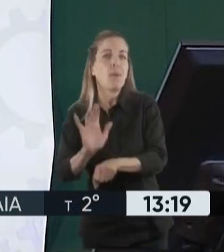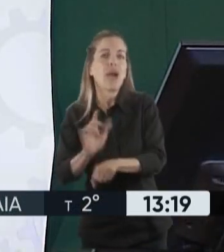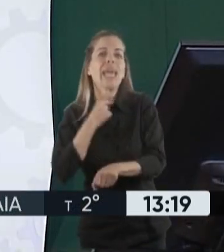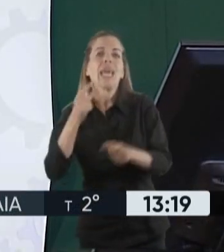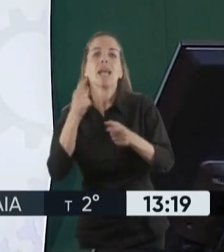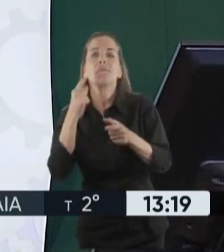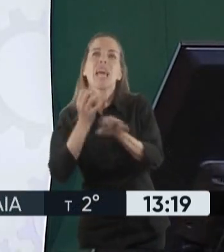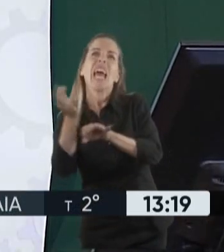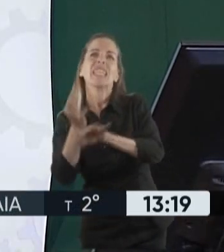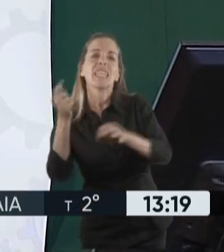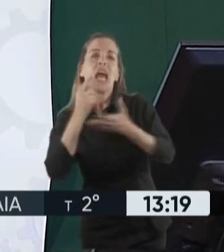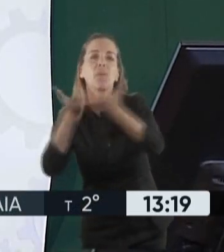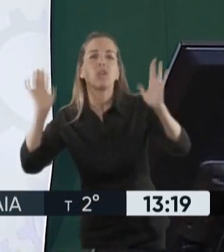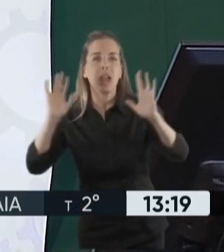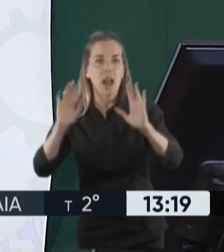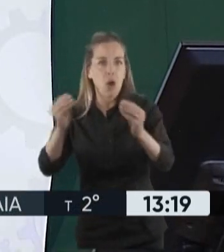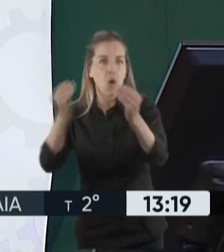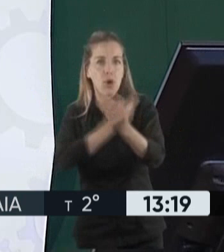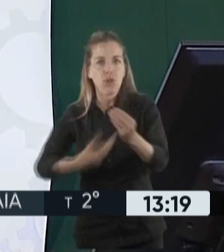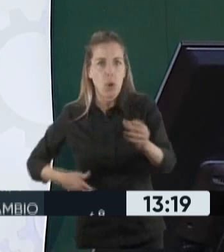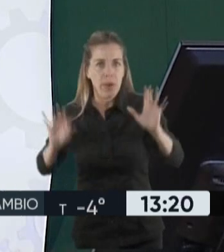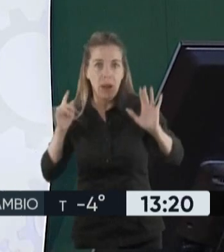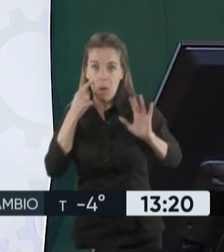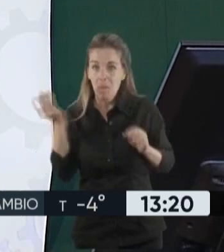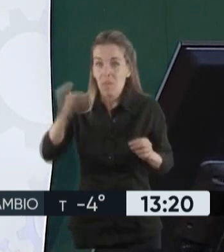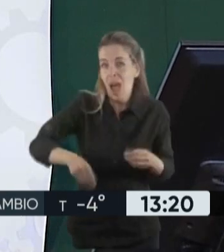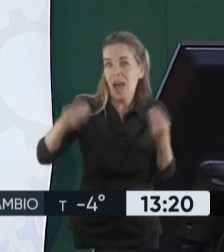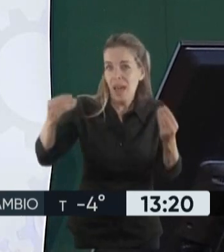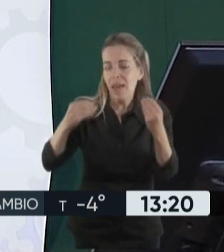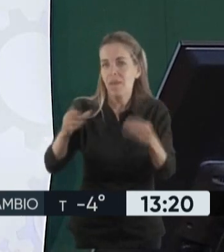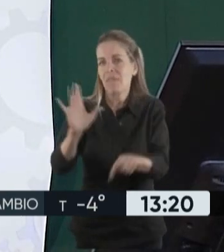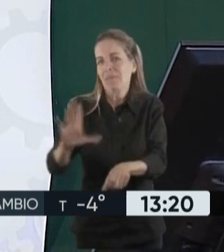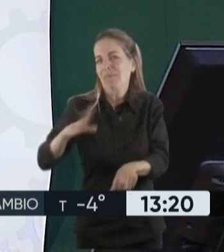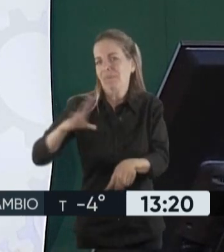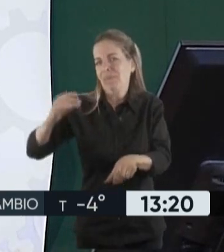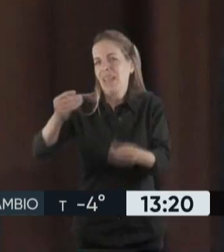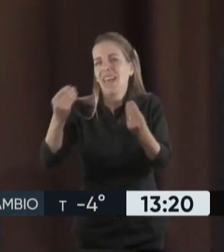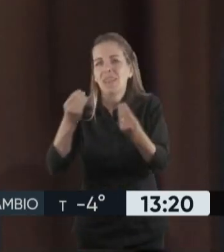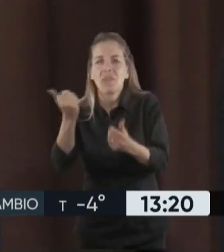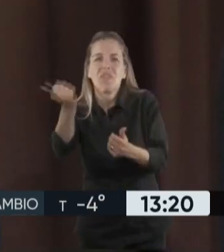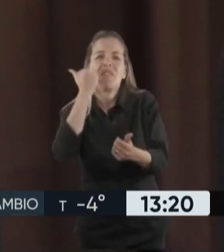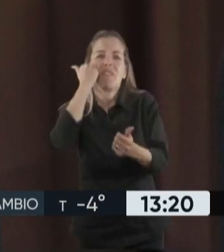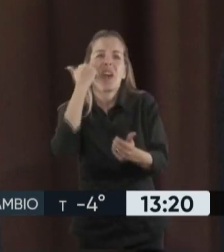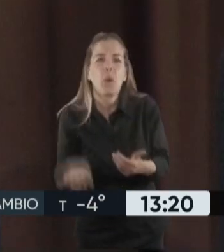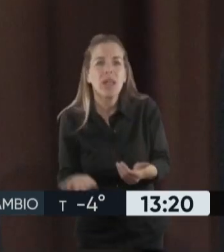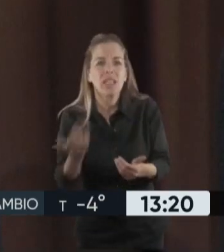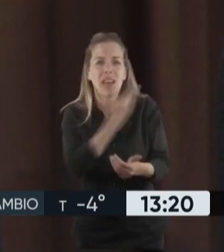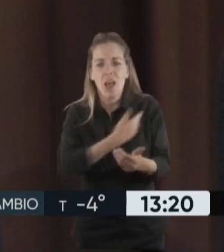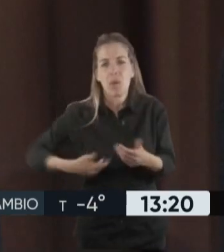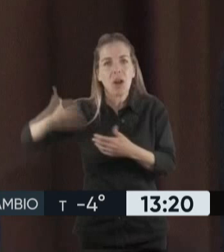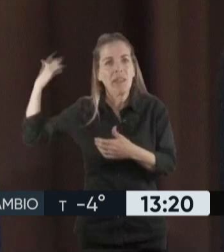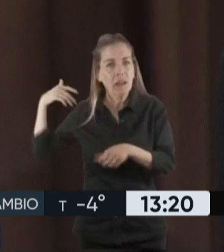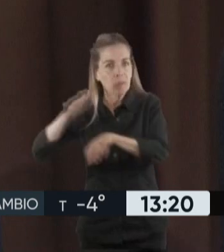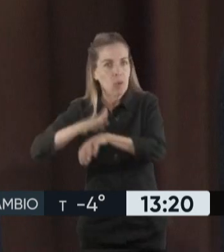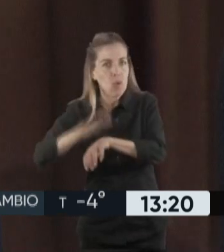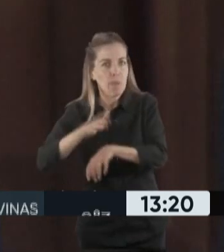No estoy sumando a esto la inmoralidad, la indecencia, la desvergüenza de haber hundido al país en una